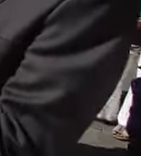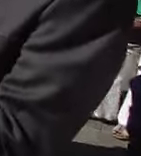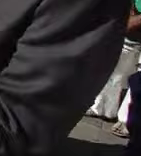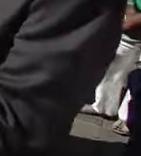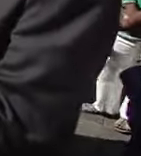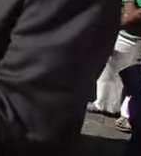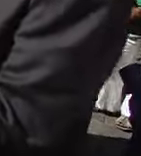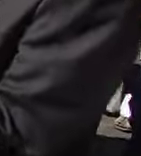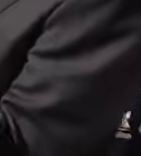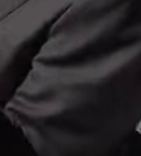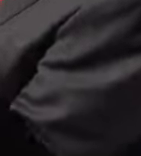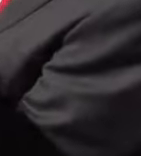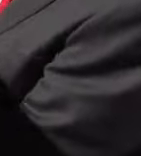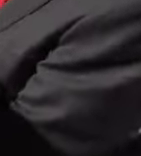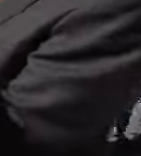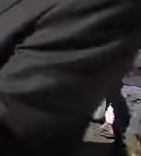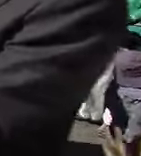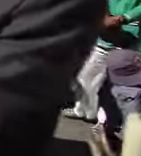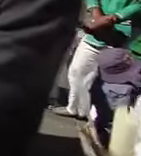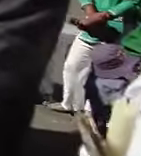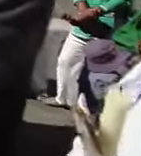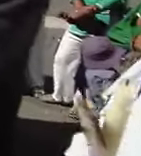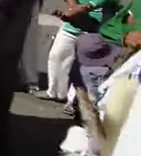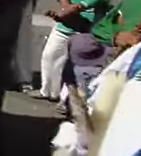Vamos a prender la vela, por favor.